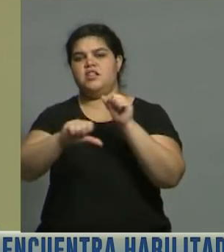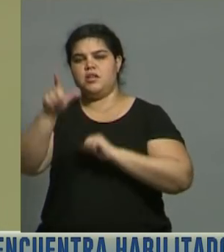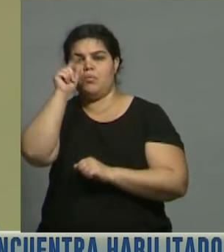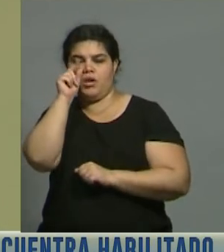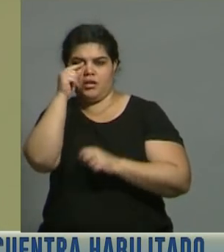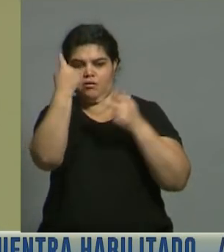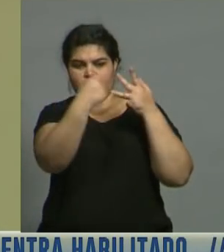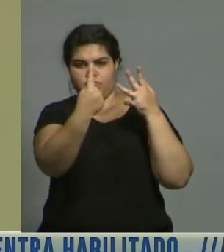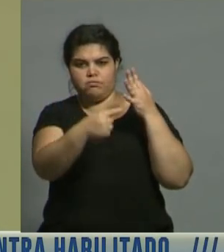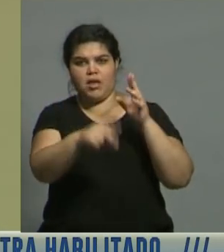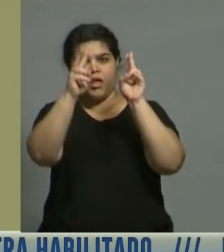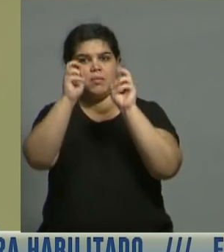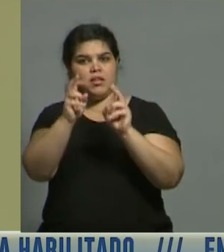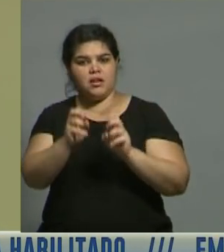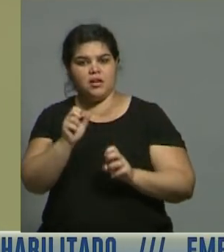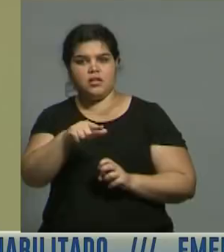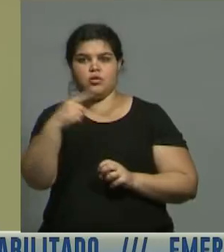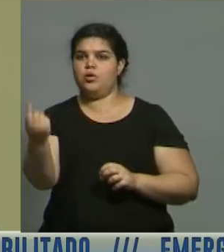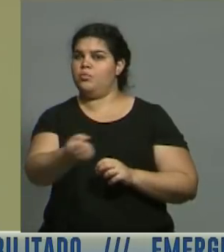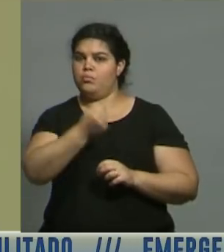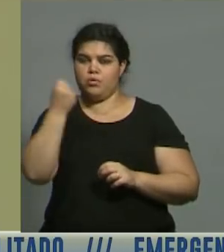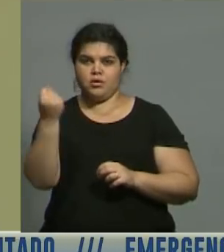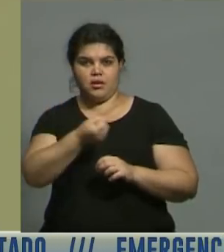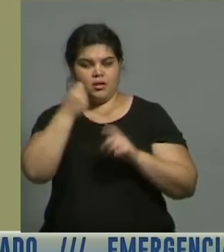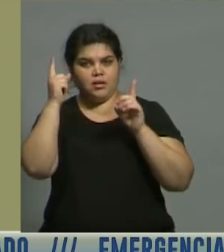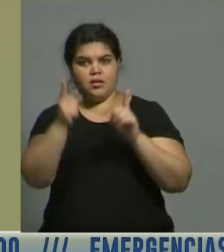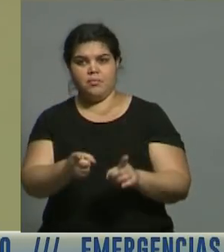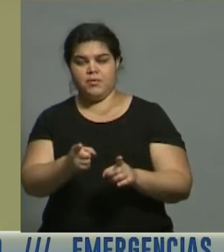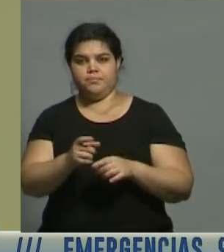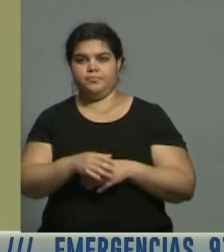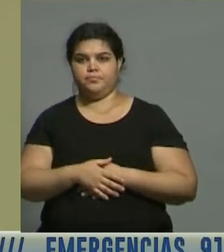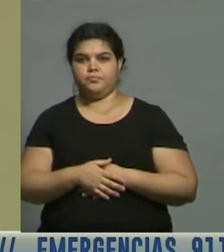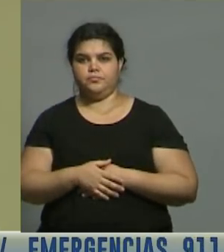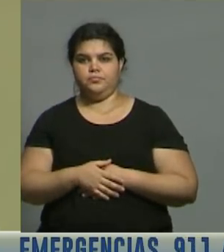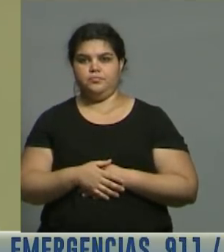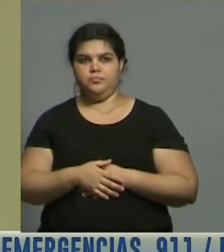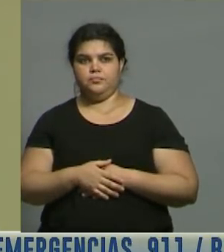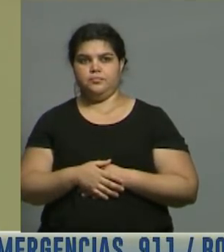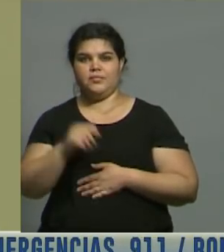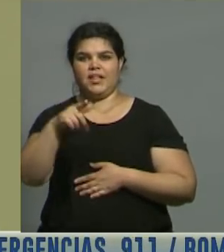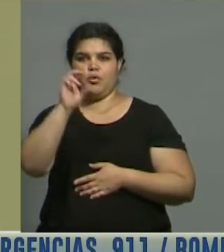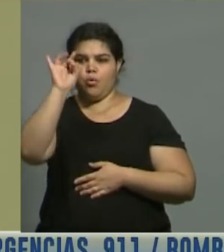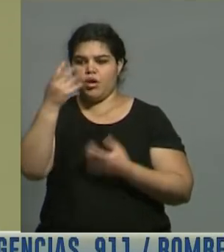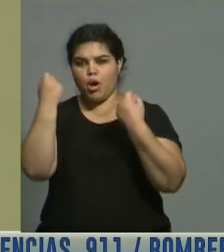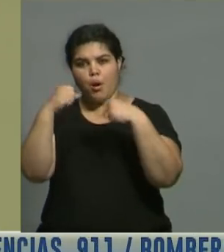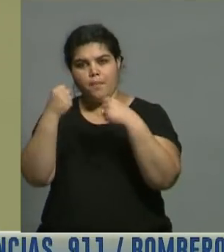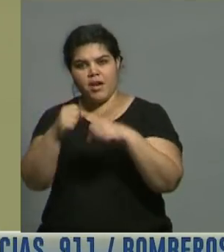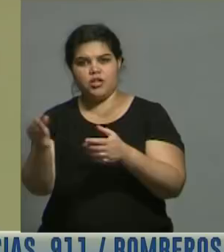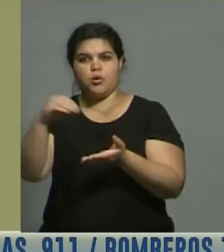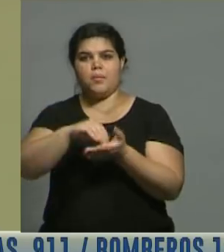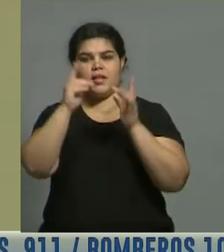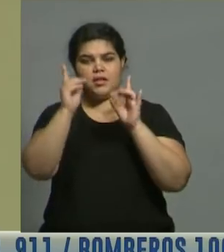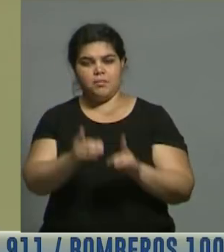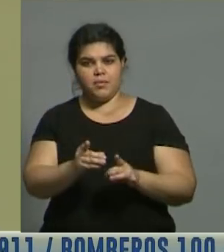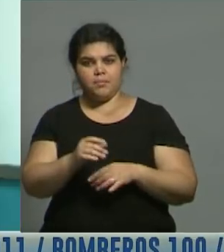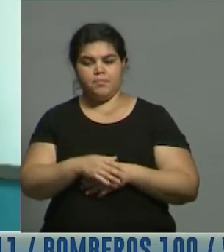lo que sea. Es importante también que haya una parte que investigue y que sea no tanto práctico, sino justamente dedicarse a